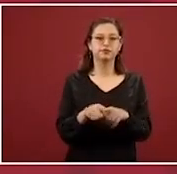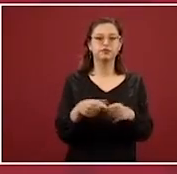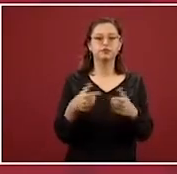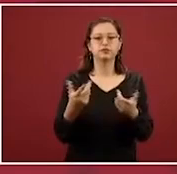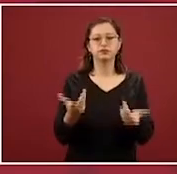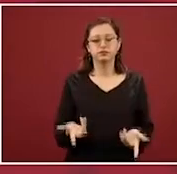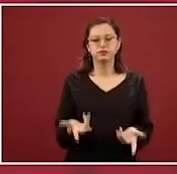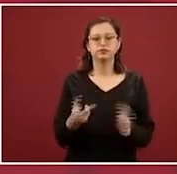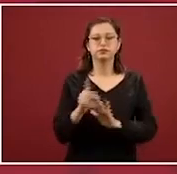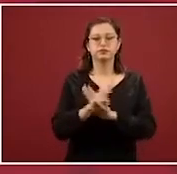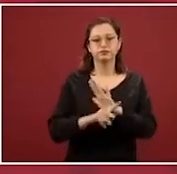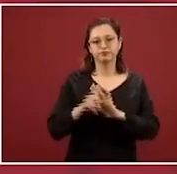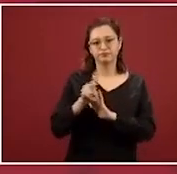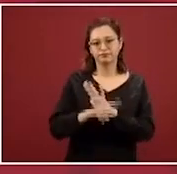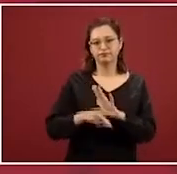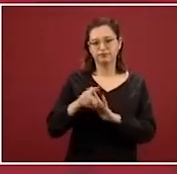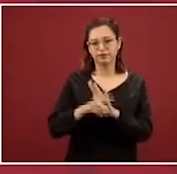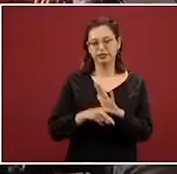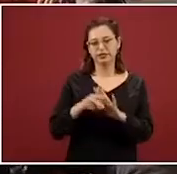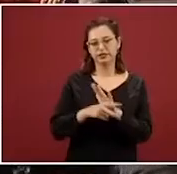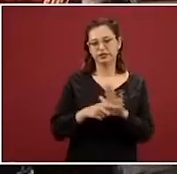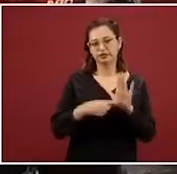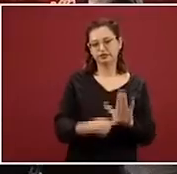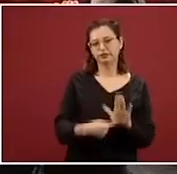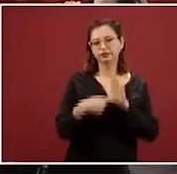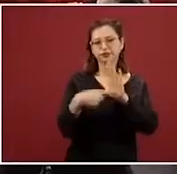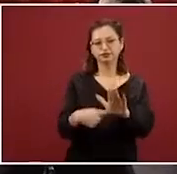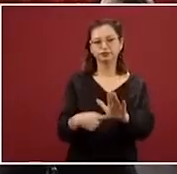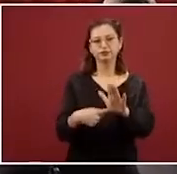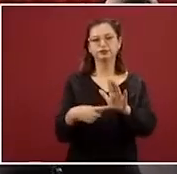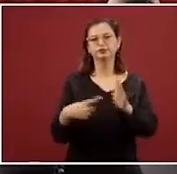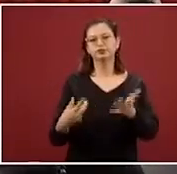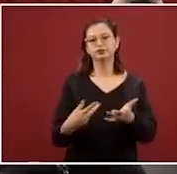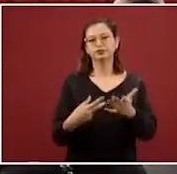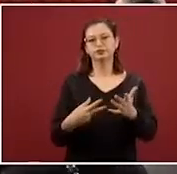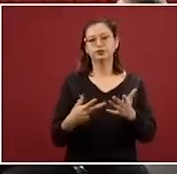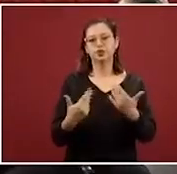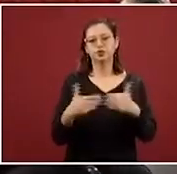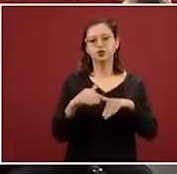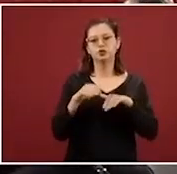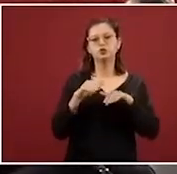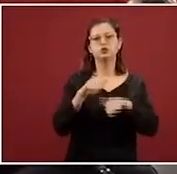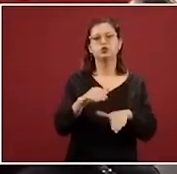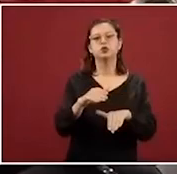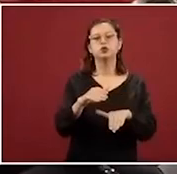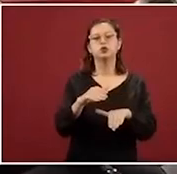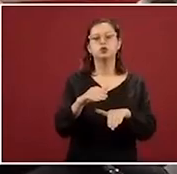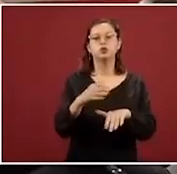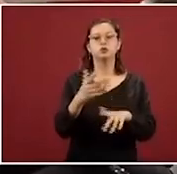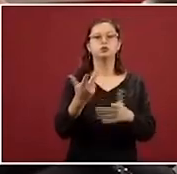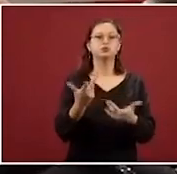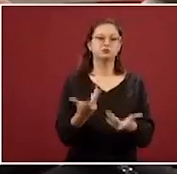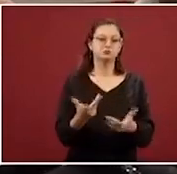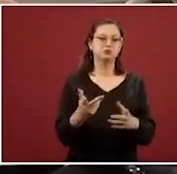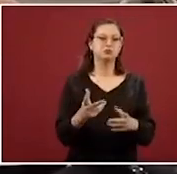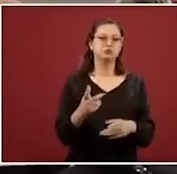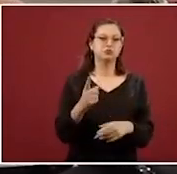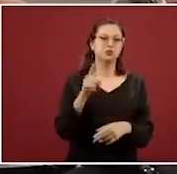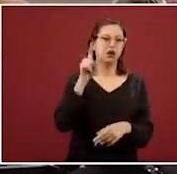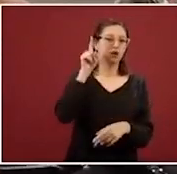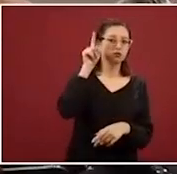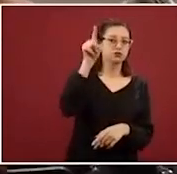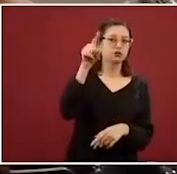pasar los videos sobre el puente que inauguramos el sábado en